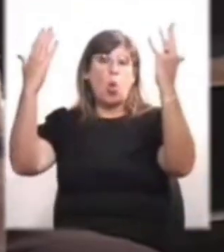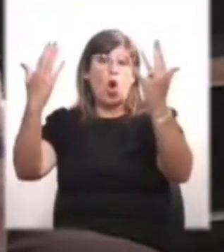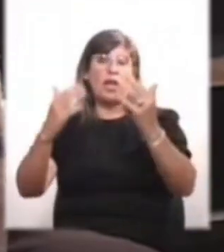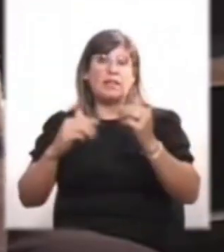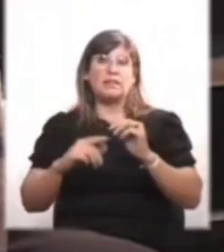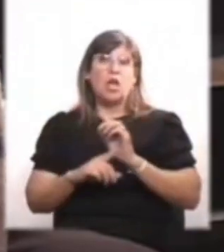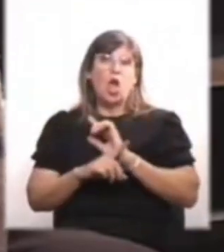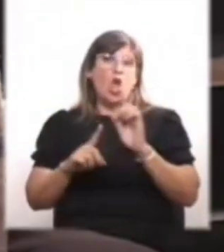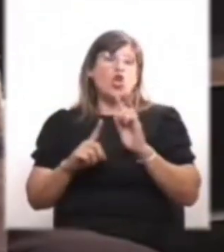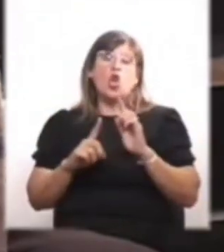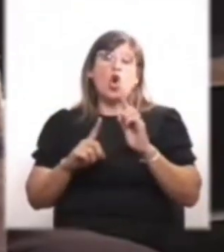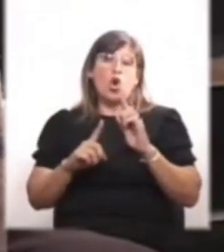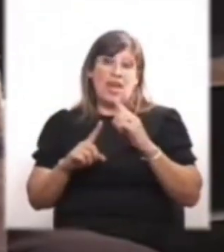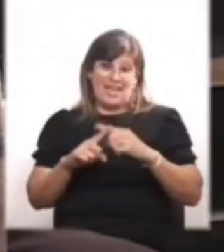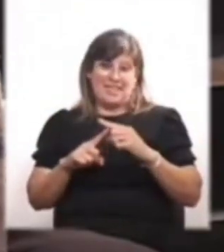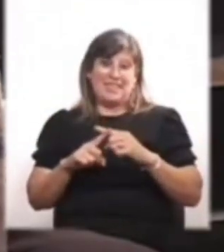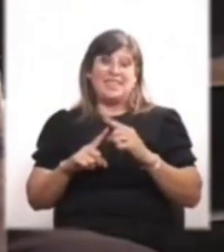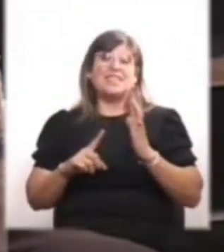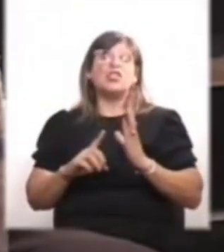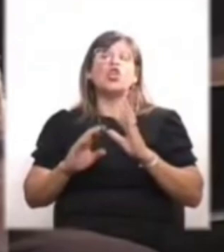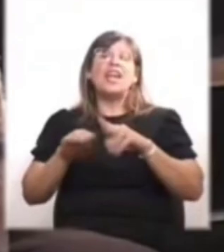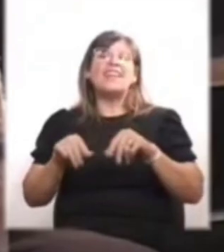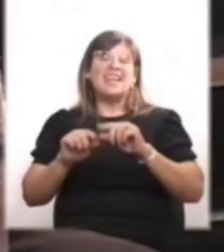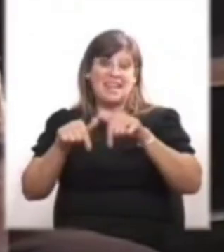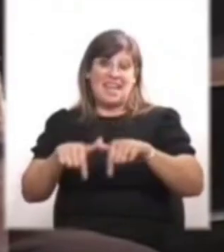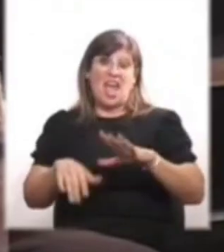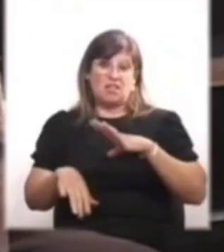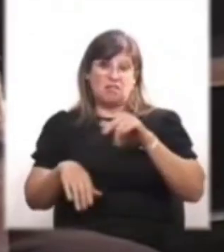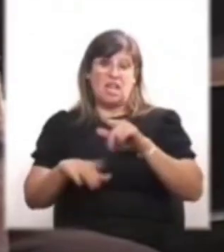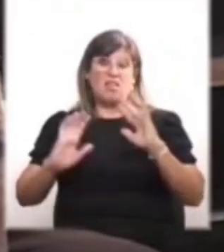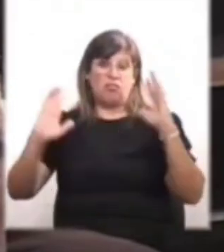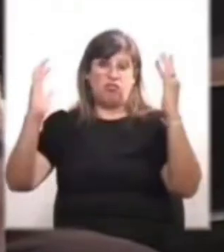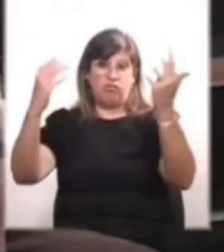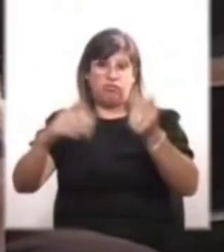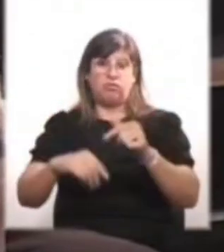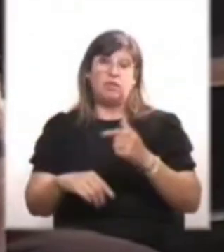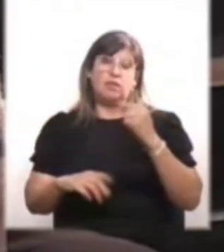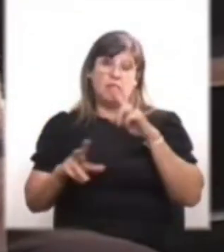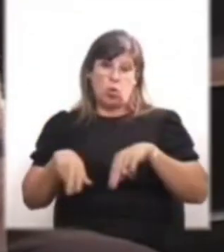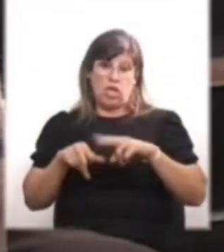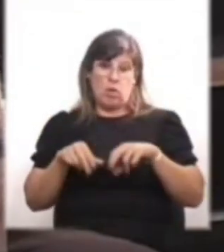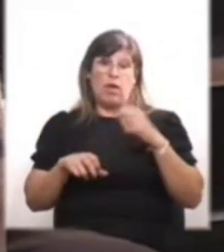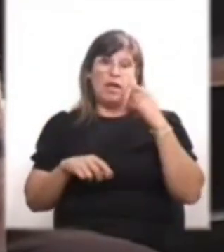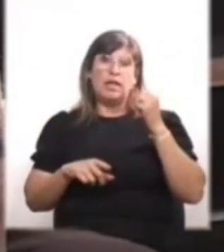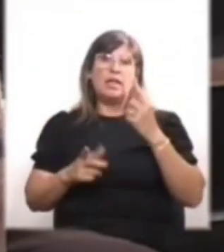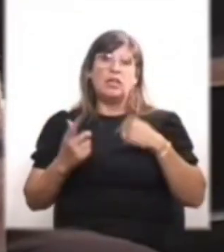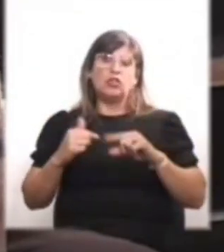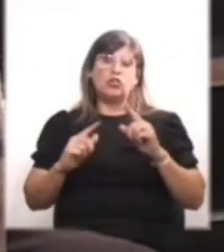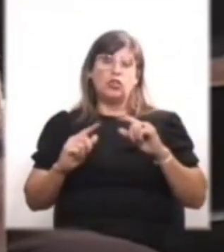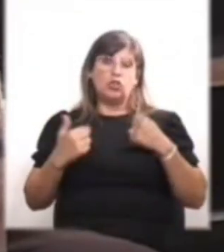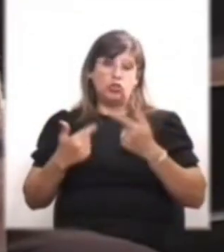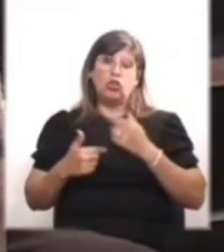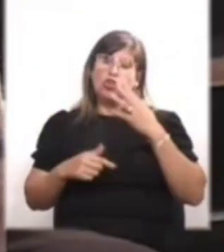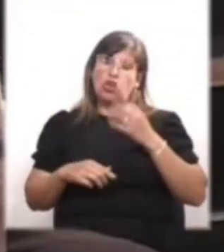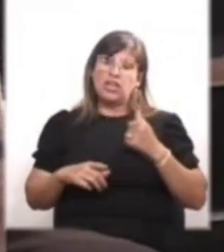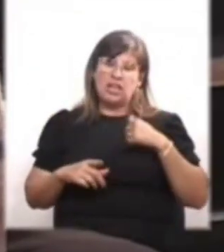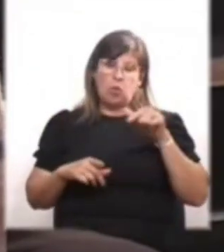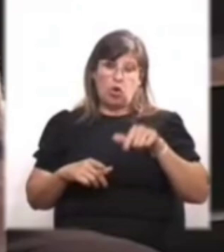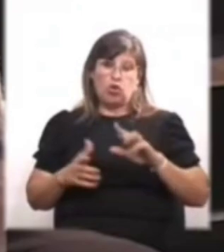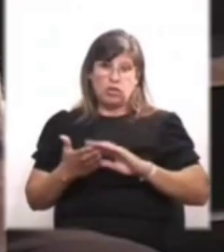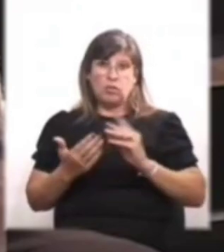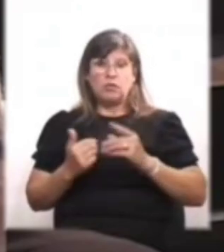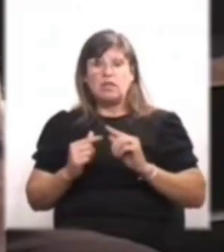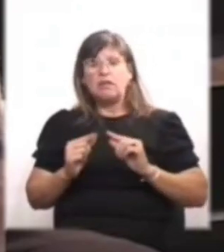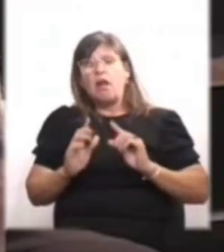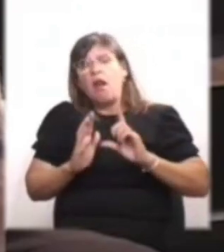no la existencia del bosque, sino la tierra donde están. Y nosotros creemos que entonces con este proyecto, lentamente,